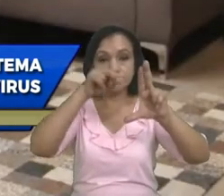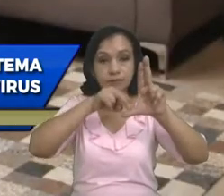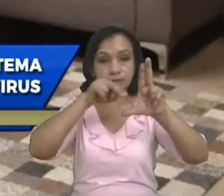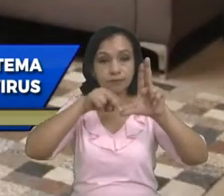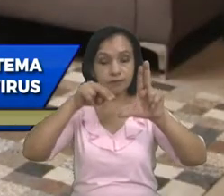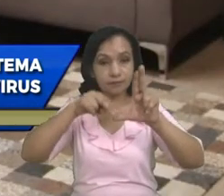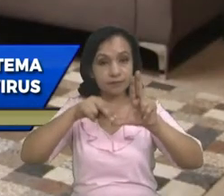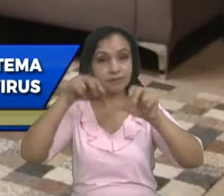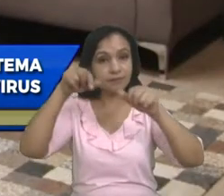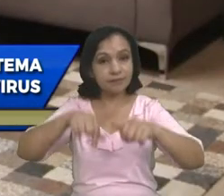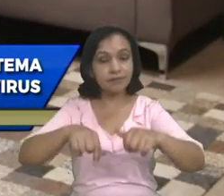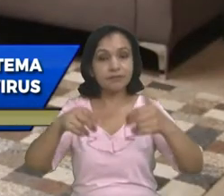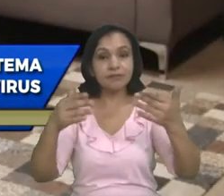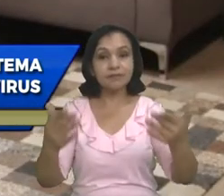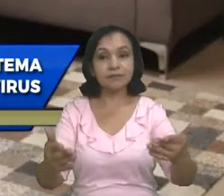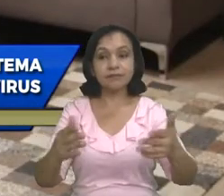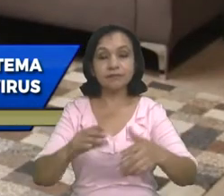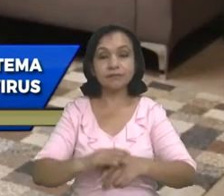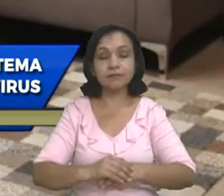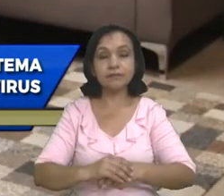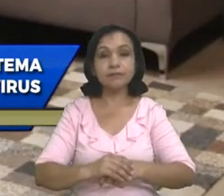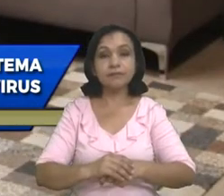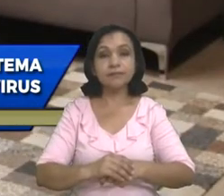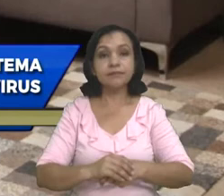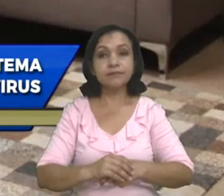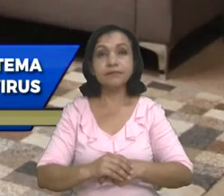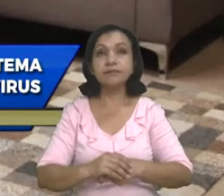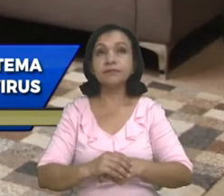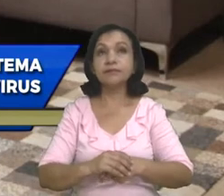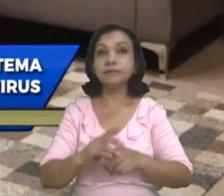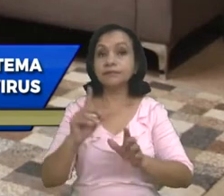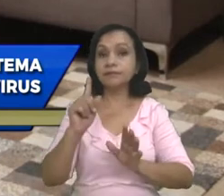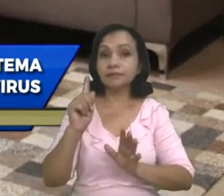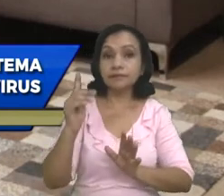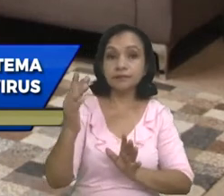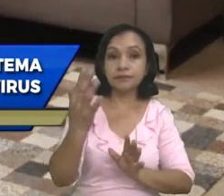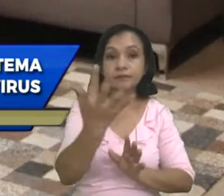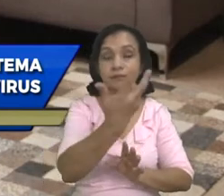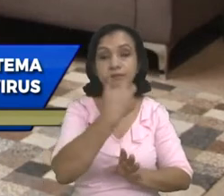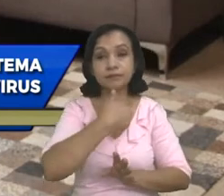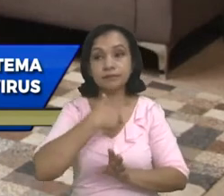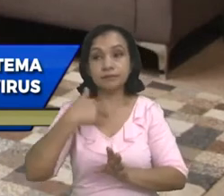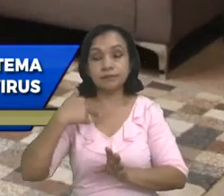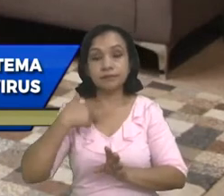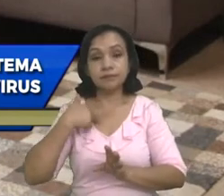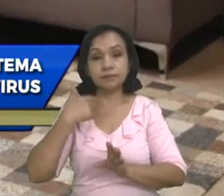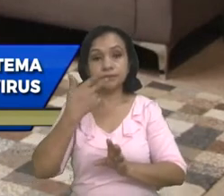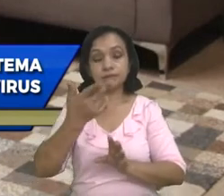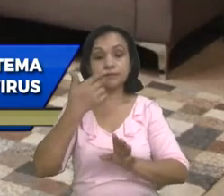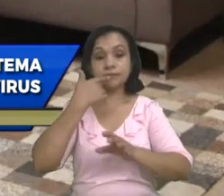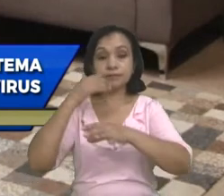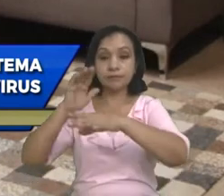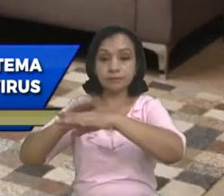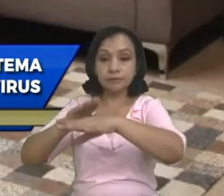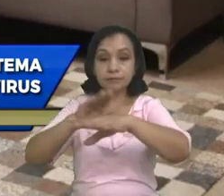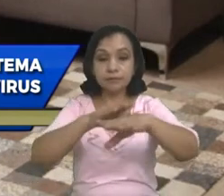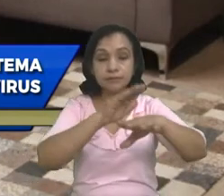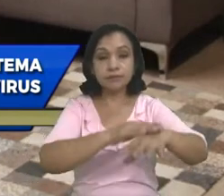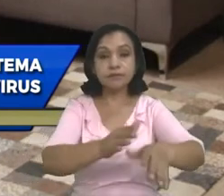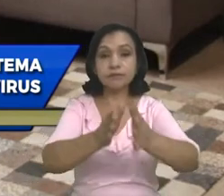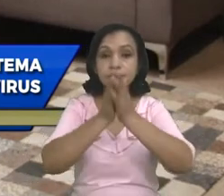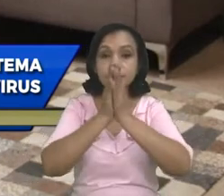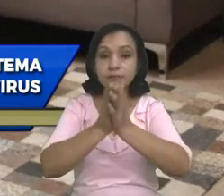exactamente entonces para todos ellos se hizo una recomendación de que se